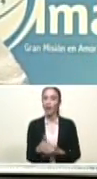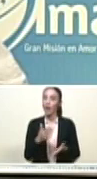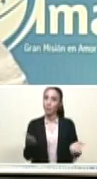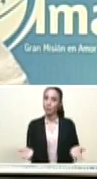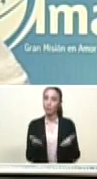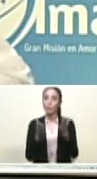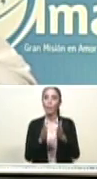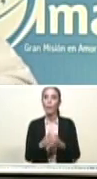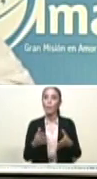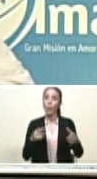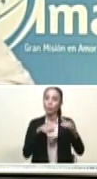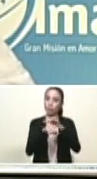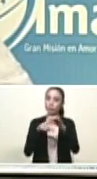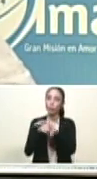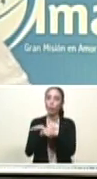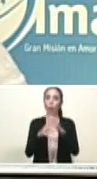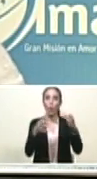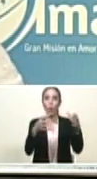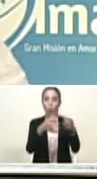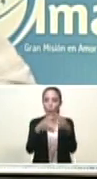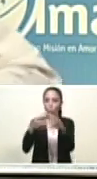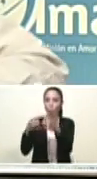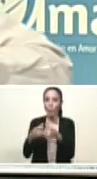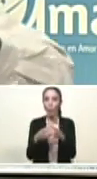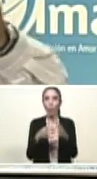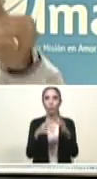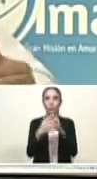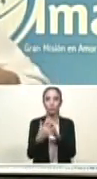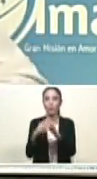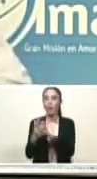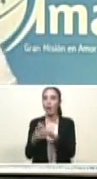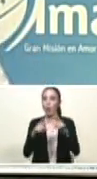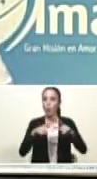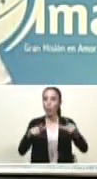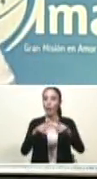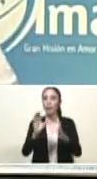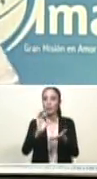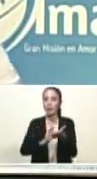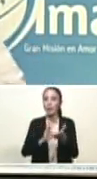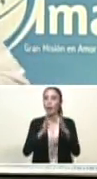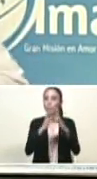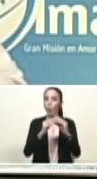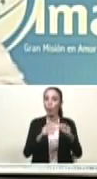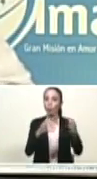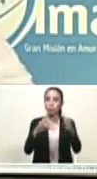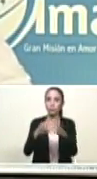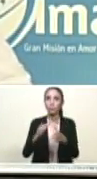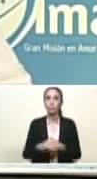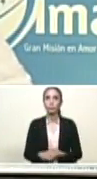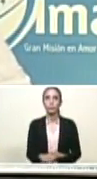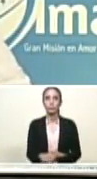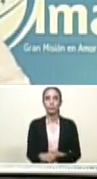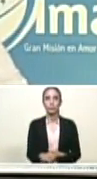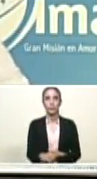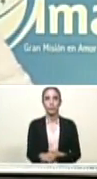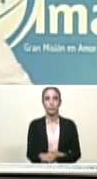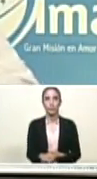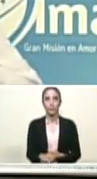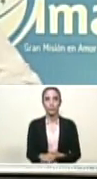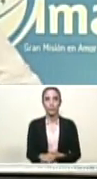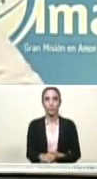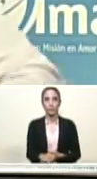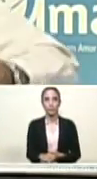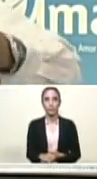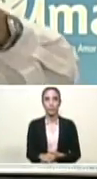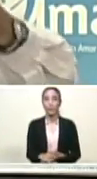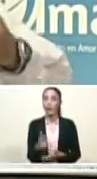al PNUD, a su sede central en Naciones Unidas, a la OIT, a decir